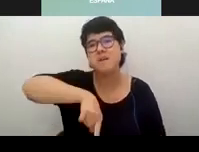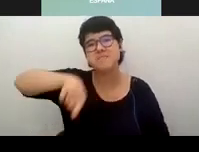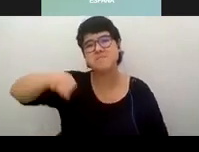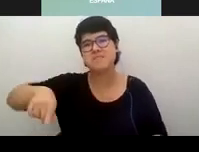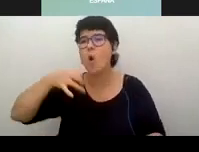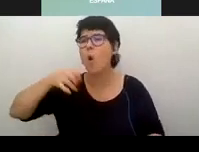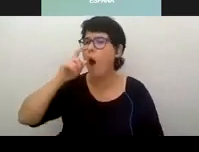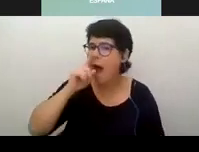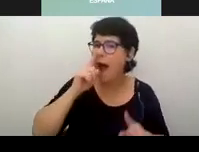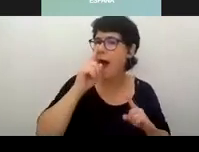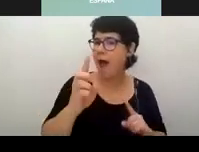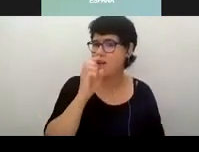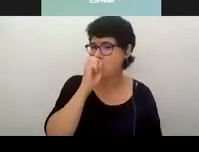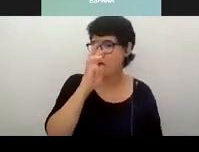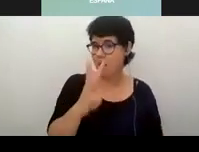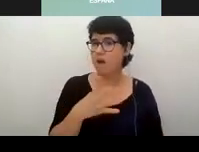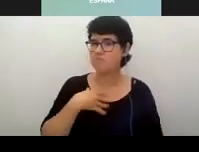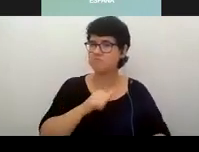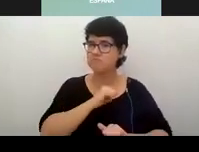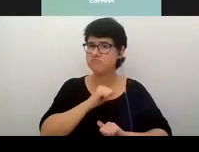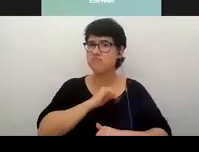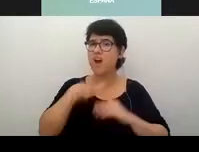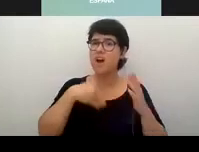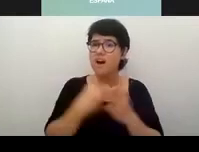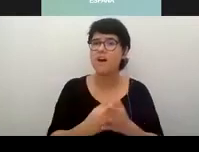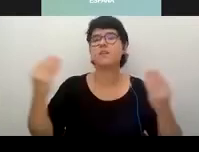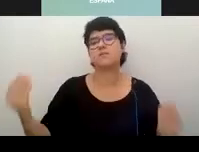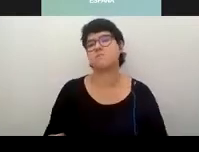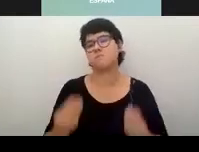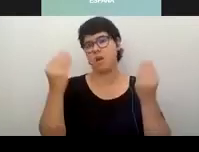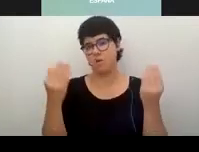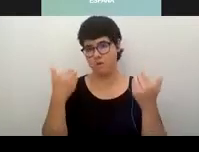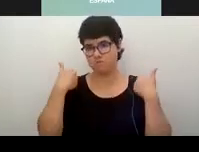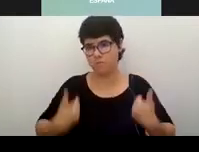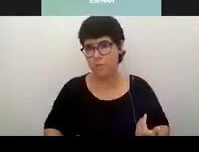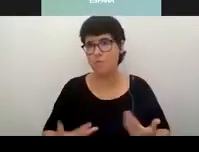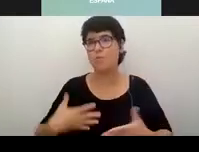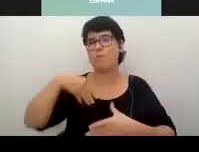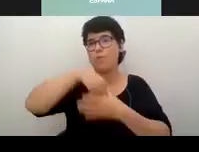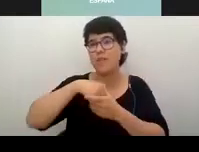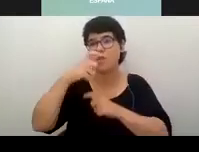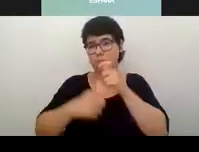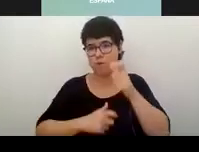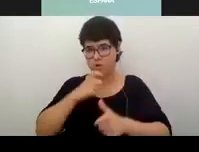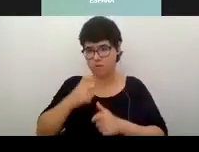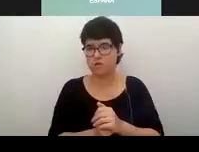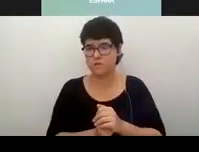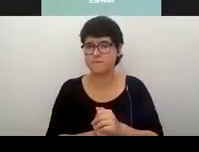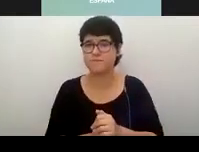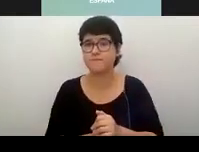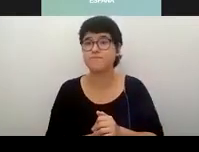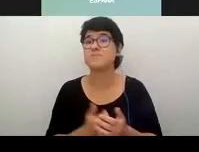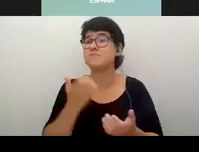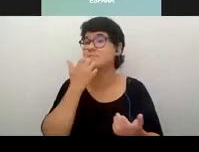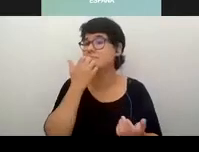años. La presencia de infecciones también puede condicionar, evidentemente, si hay una entrada